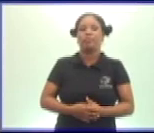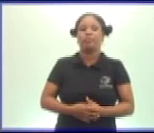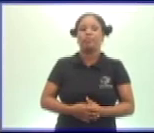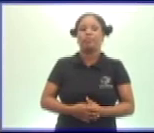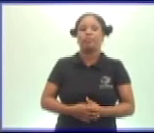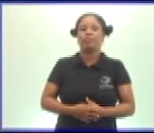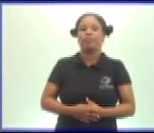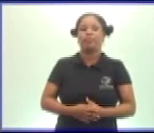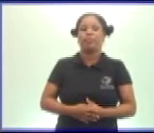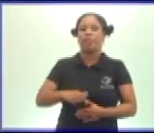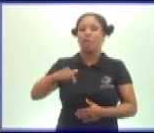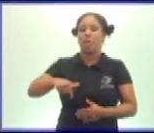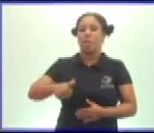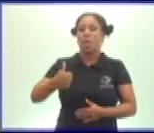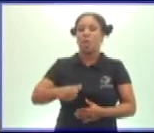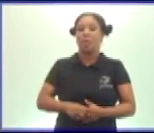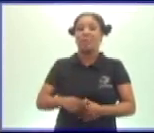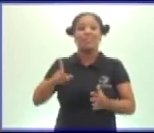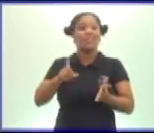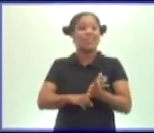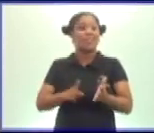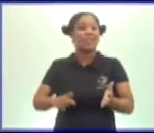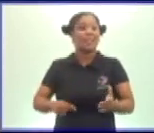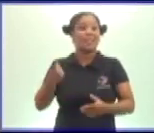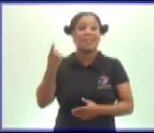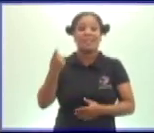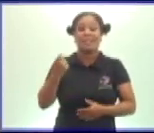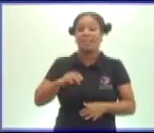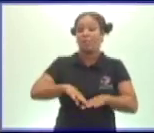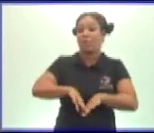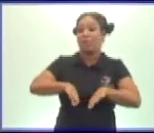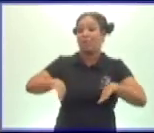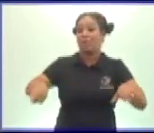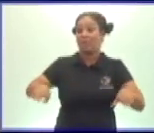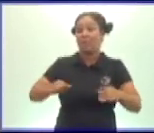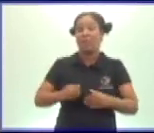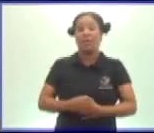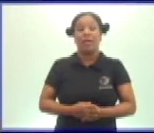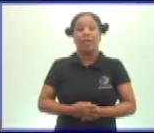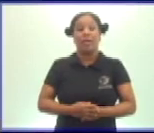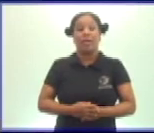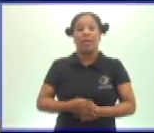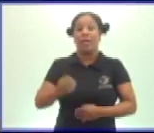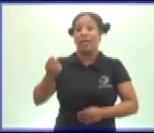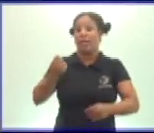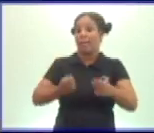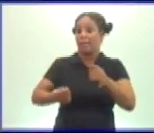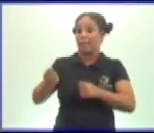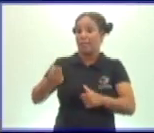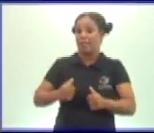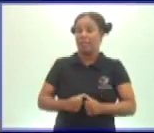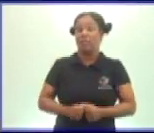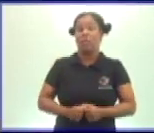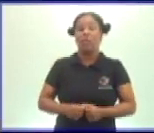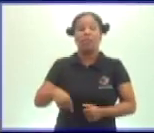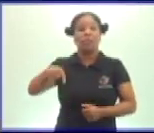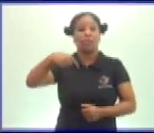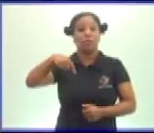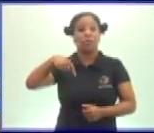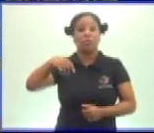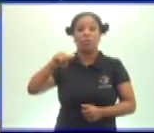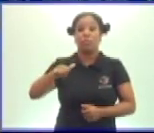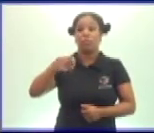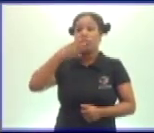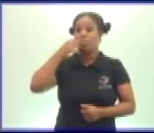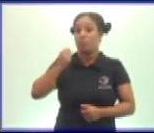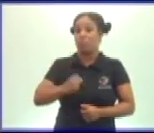Ahora bien, si la energía necesaria para separar las partículas del soluto y el disolvente es